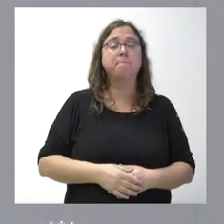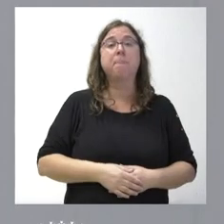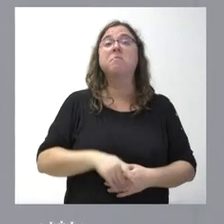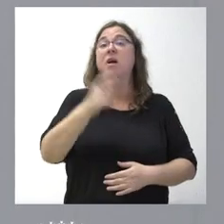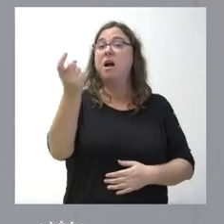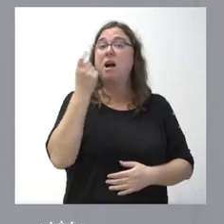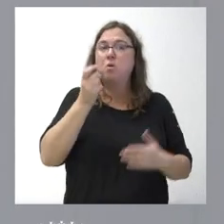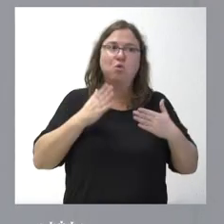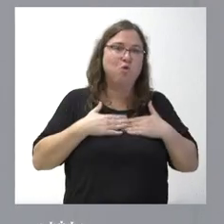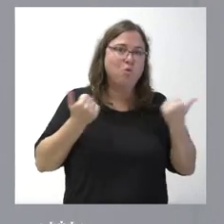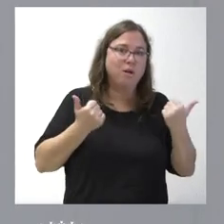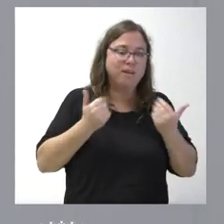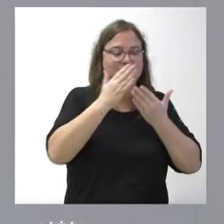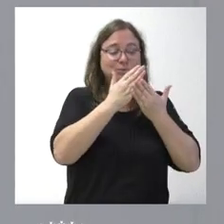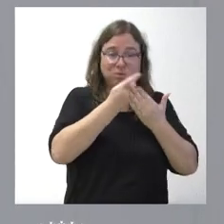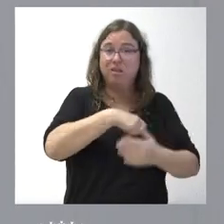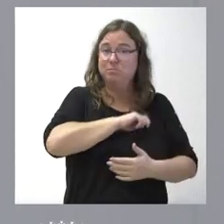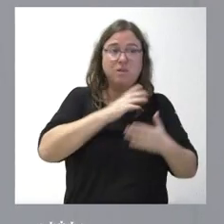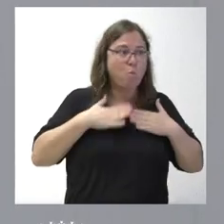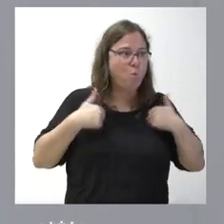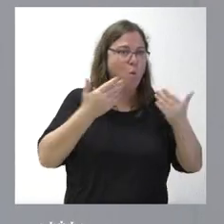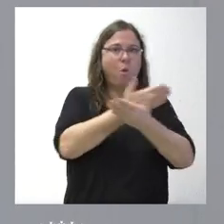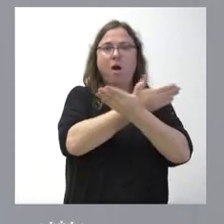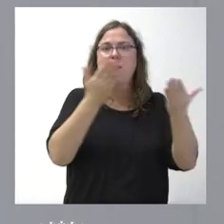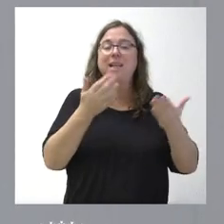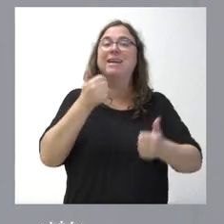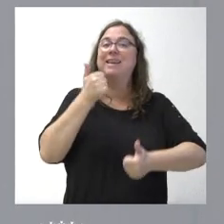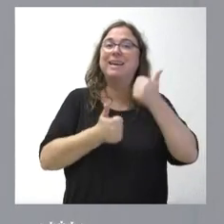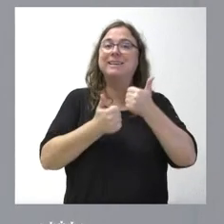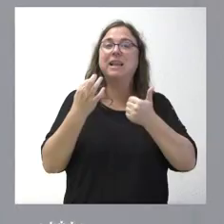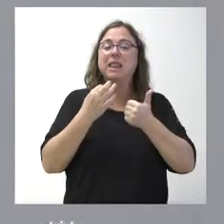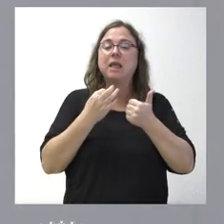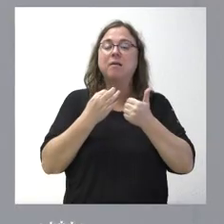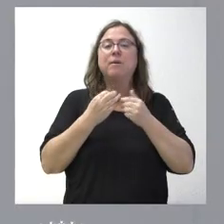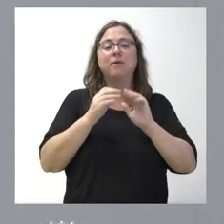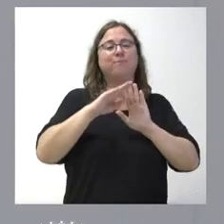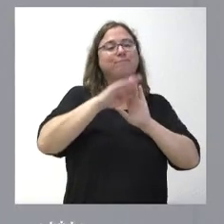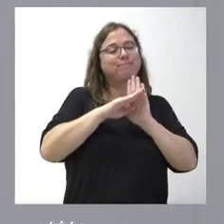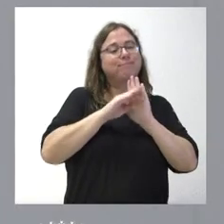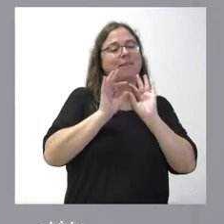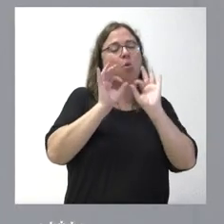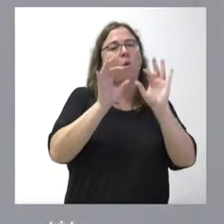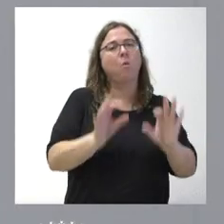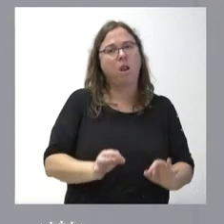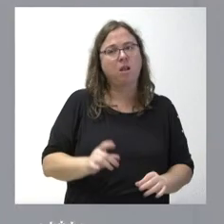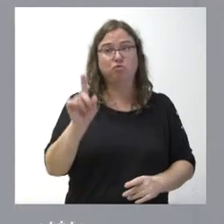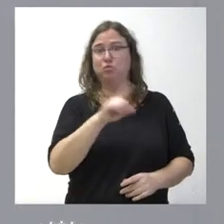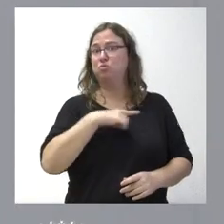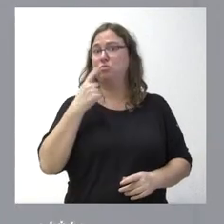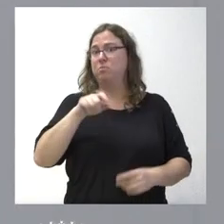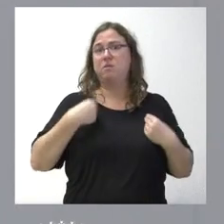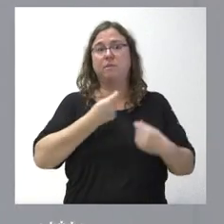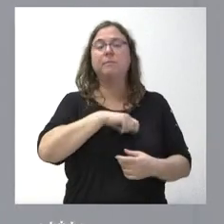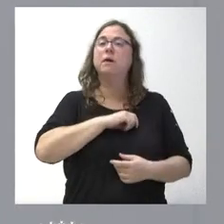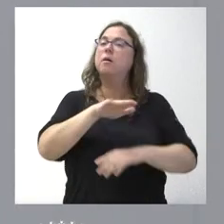alumno que estudia en España tiene que ser examinado por procedimientos comunes por procedimientos iguales entre todos los españoles respetamos al